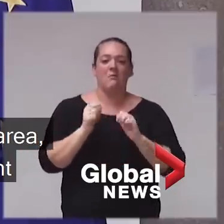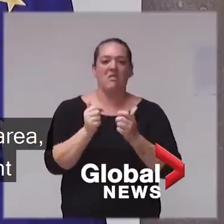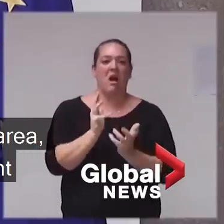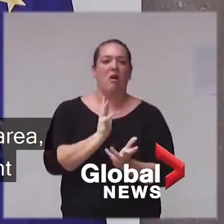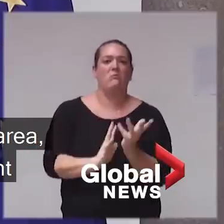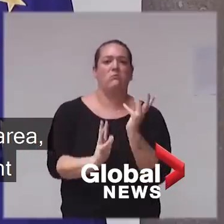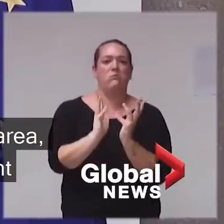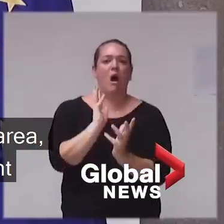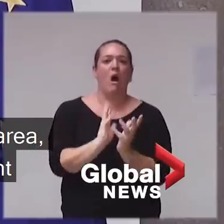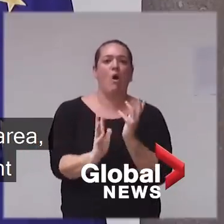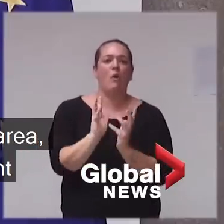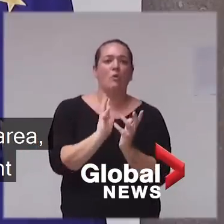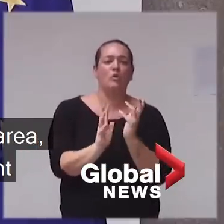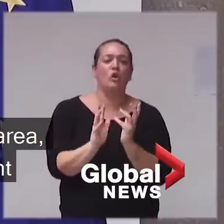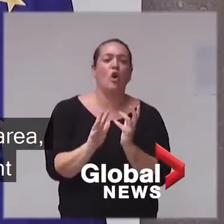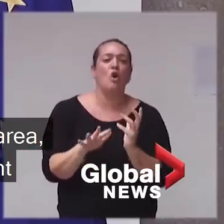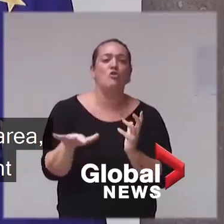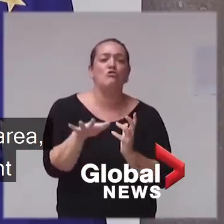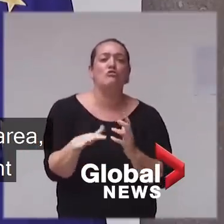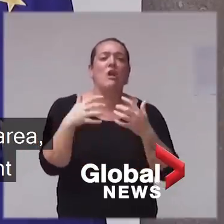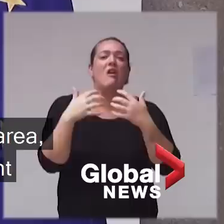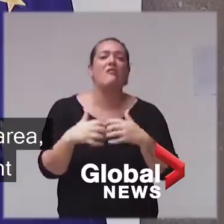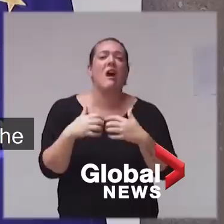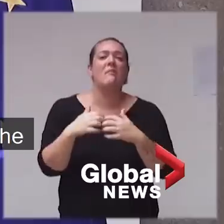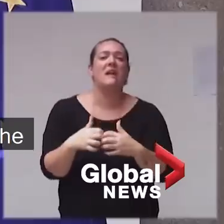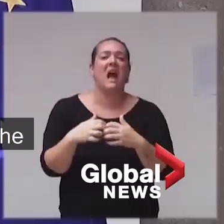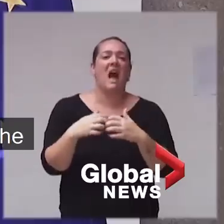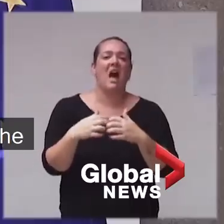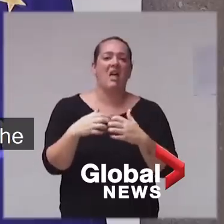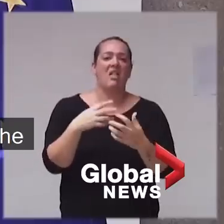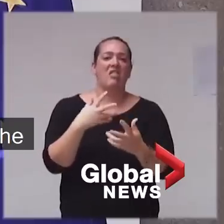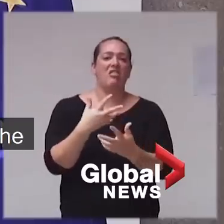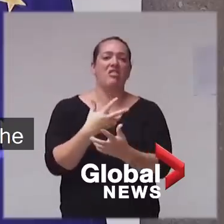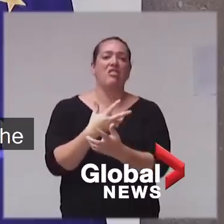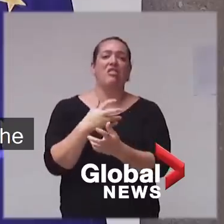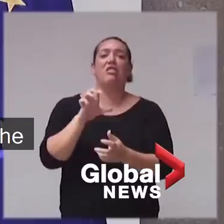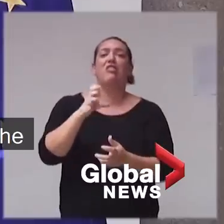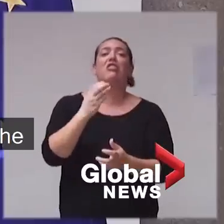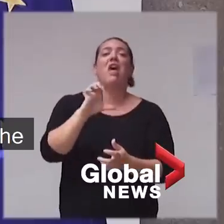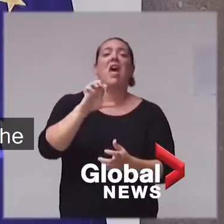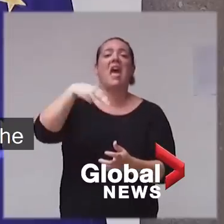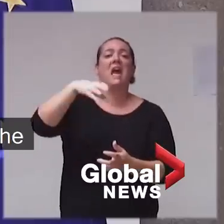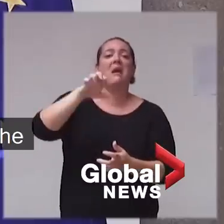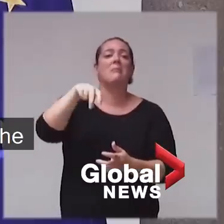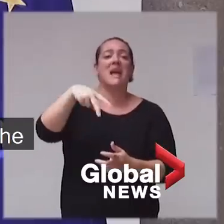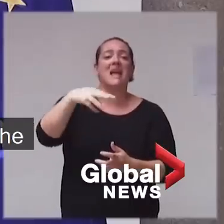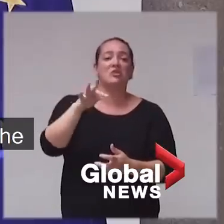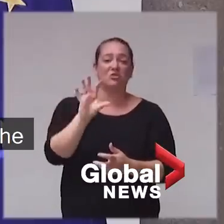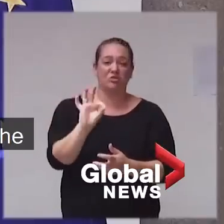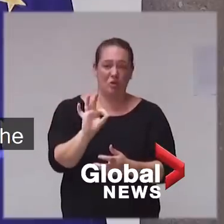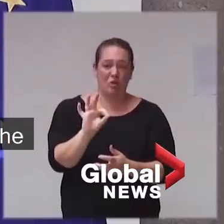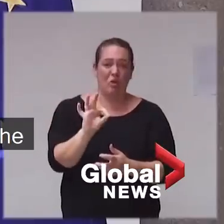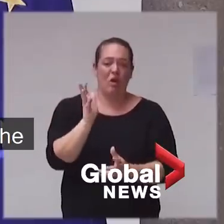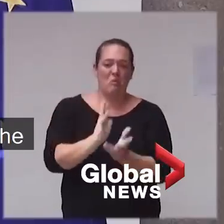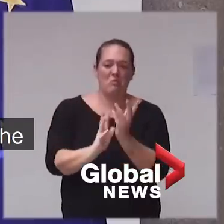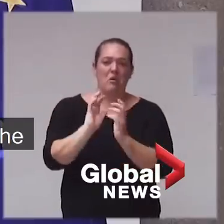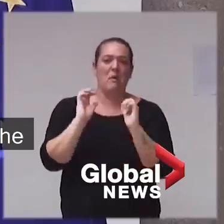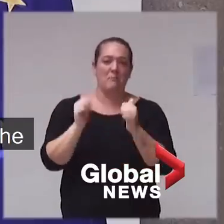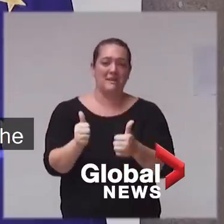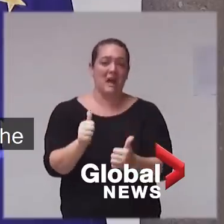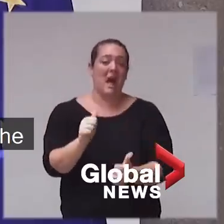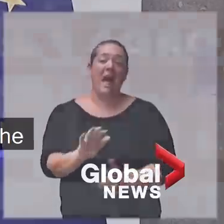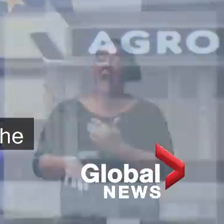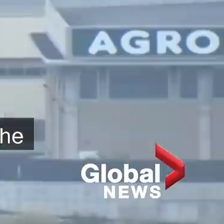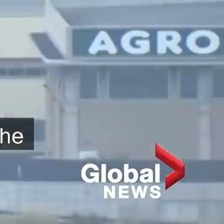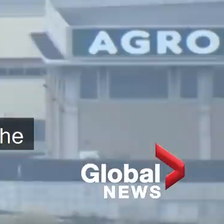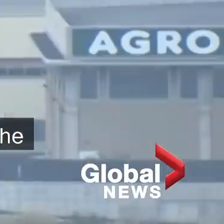zona de la fábrica de cementos. Y bueno, en consecuencia, y hasta que podamos